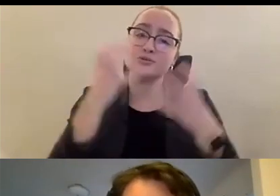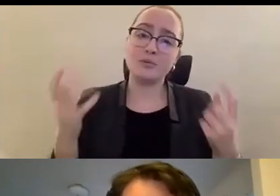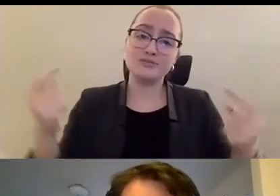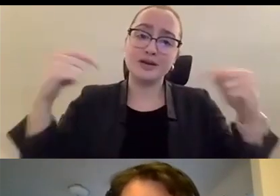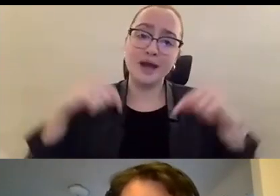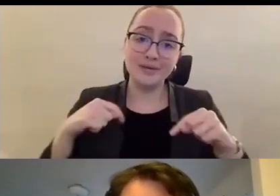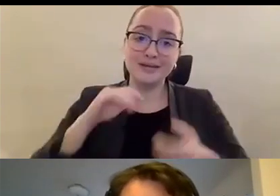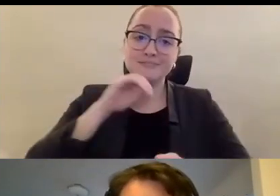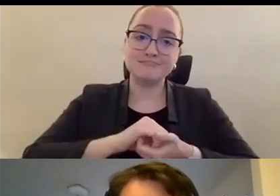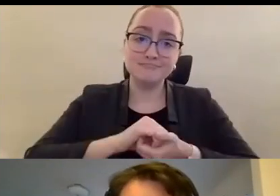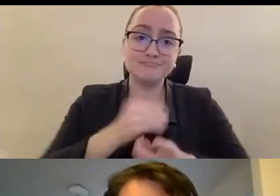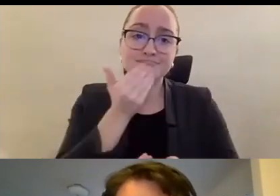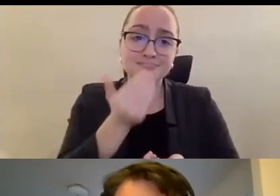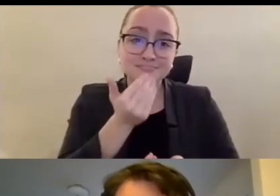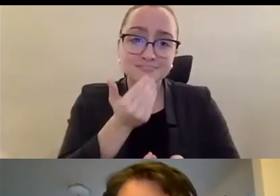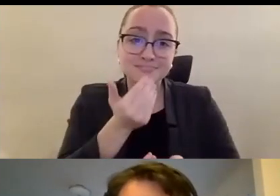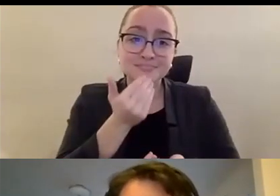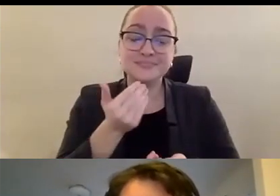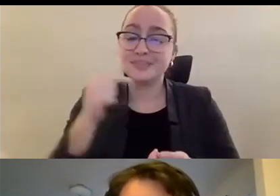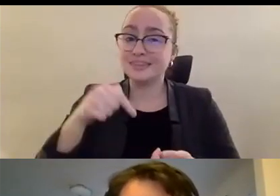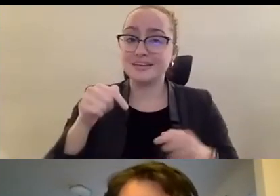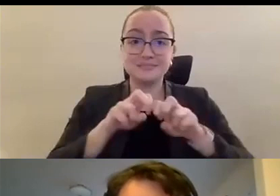a todos por estar aquí.